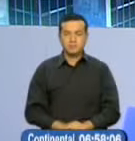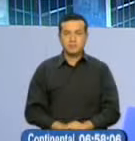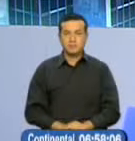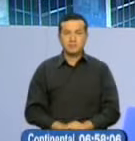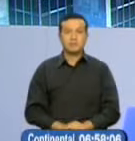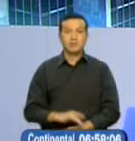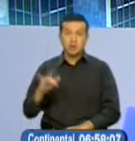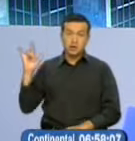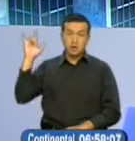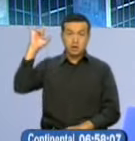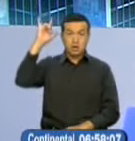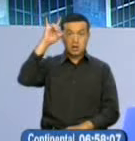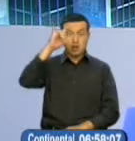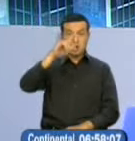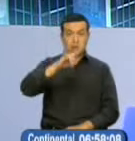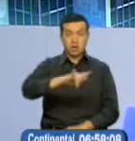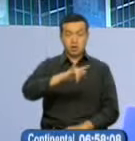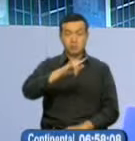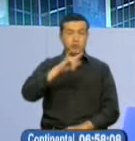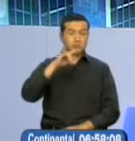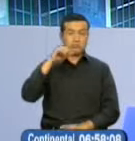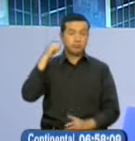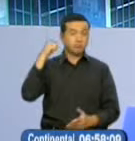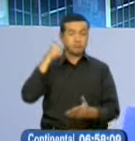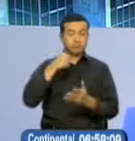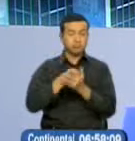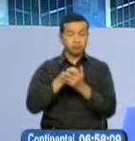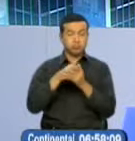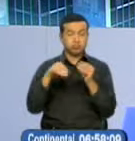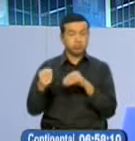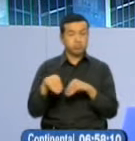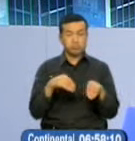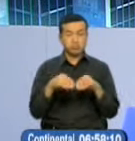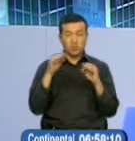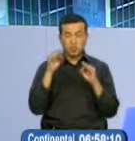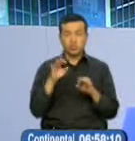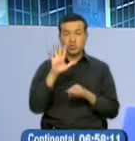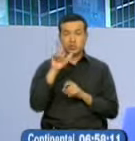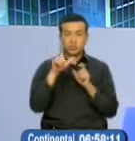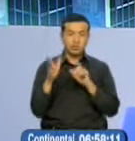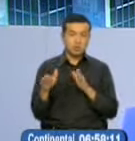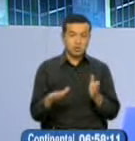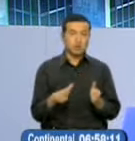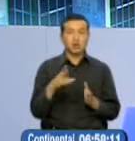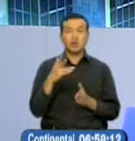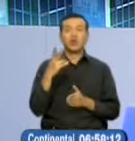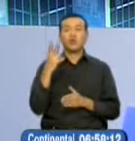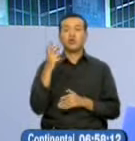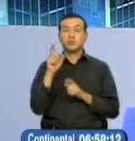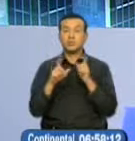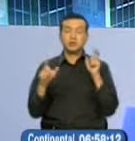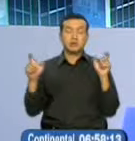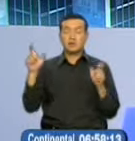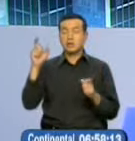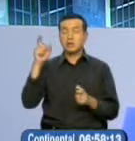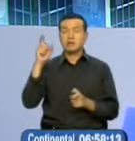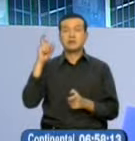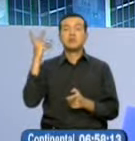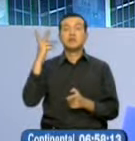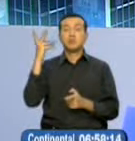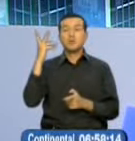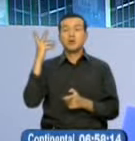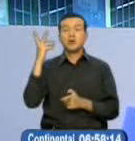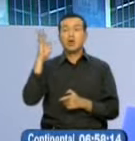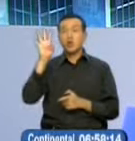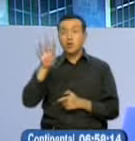Un avión privado se estrelló contra un supermercado en Portugal, dejando 5 muertos. Además, 12 quemados deja un ataque con ácido en un bar nocturno de